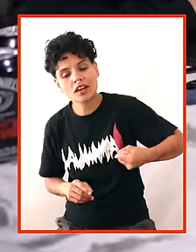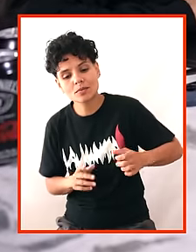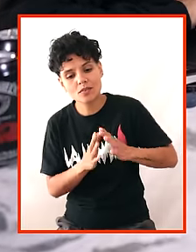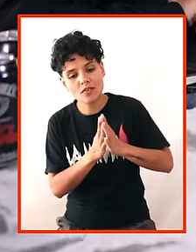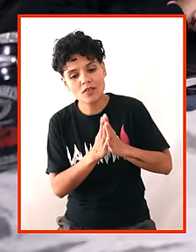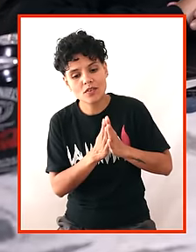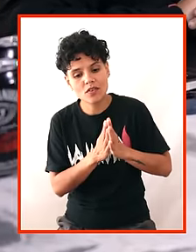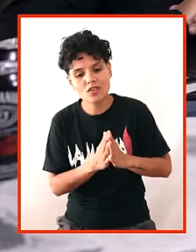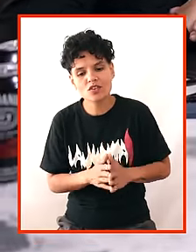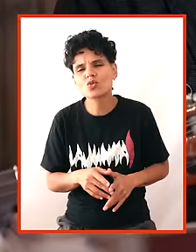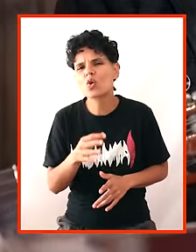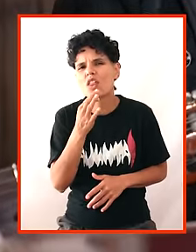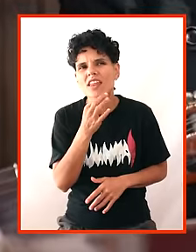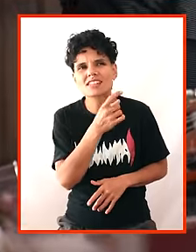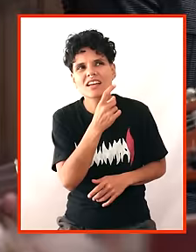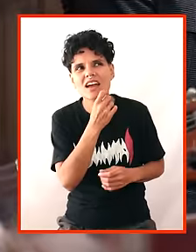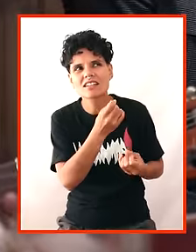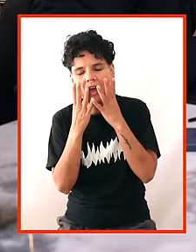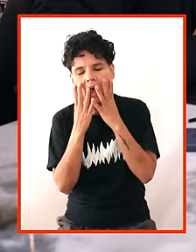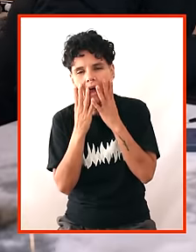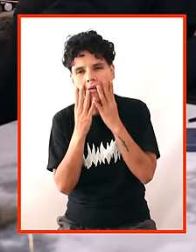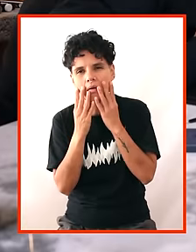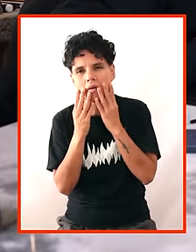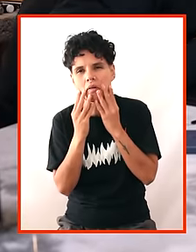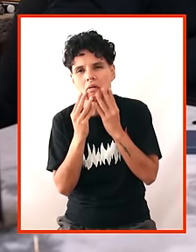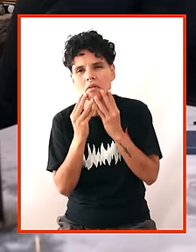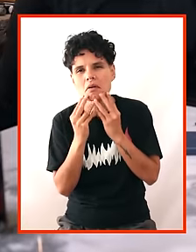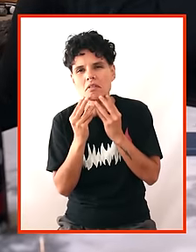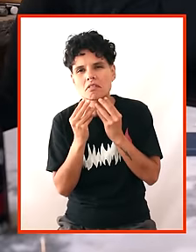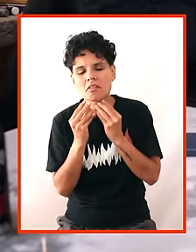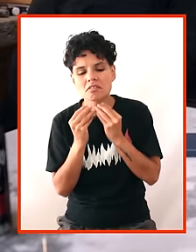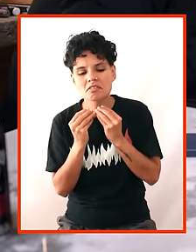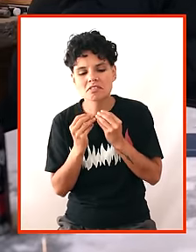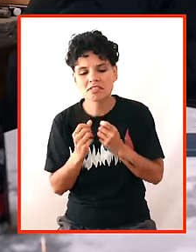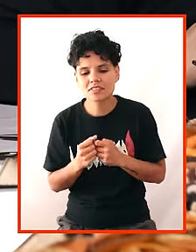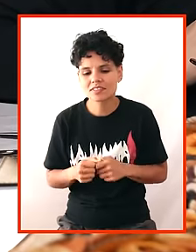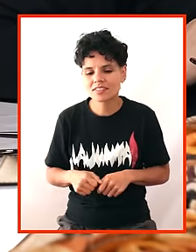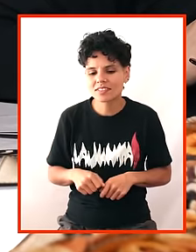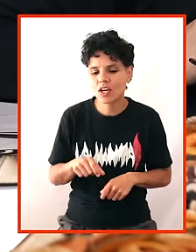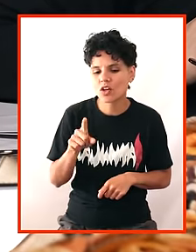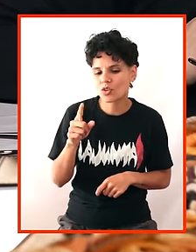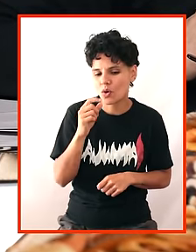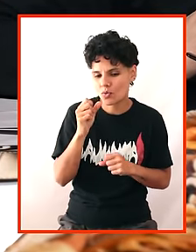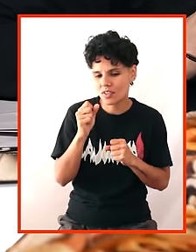Mientras lo decía y sentía como decía la barba. David, ¿te atrevís con Bailando Solo, no?